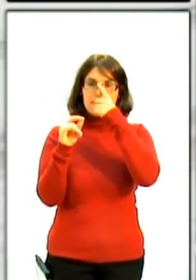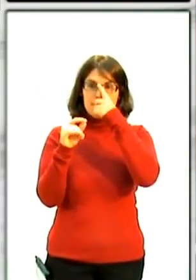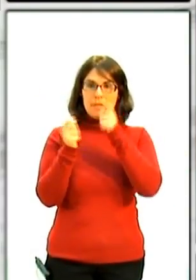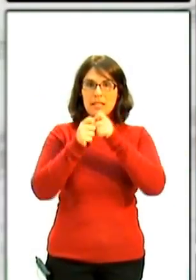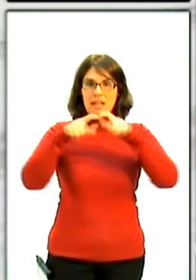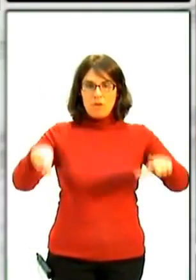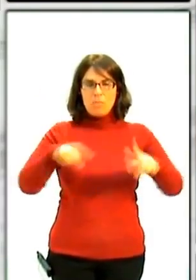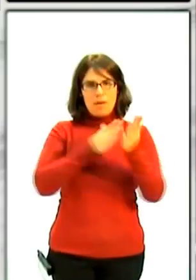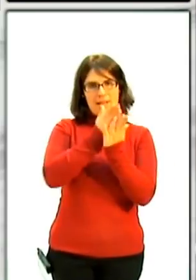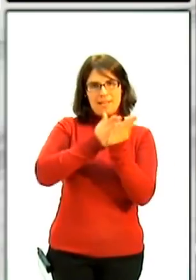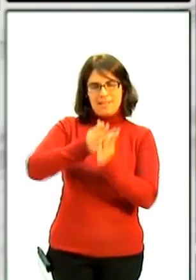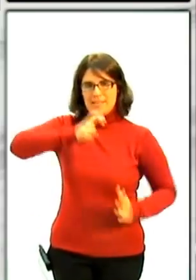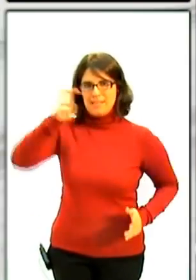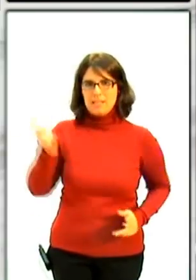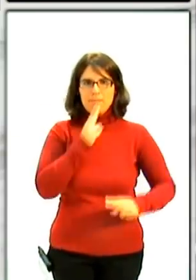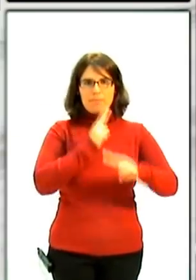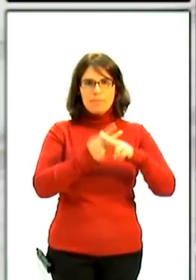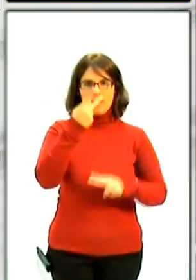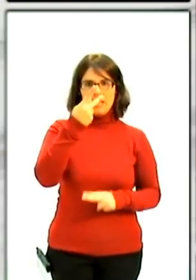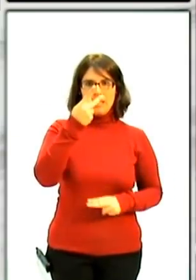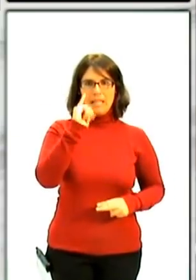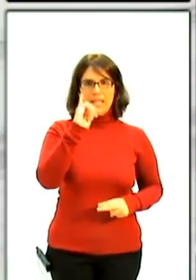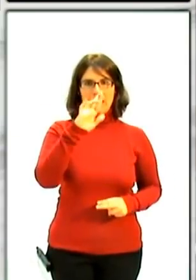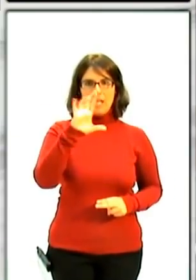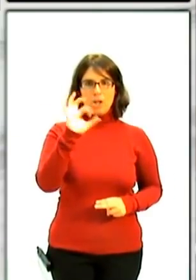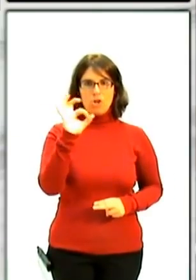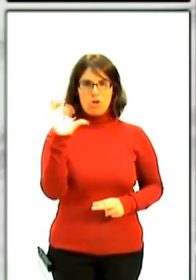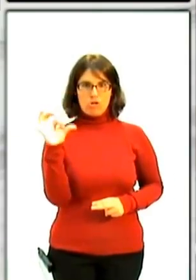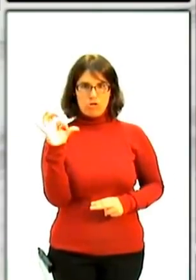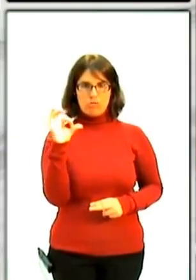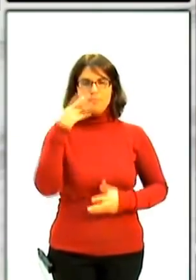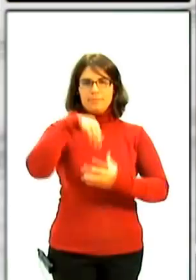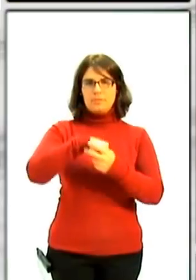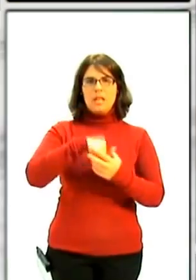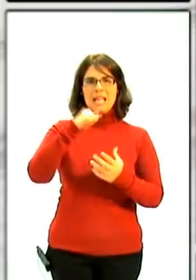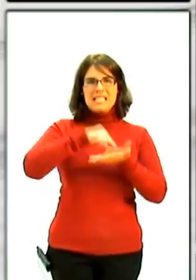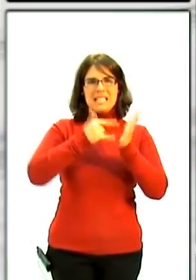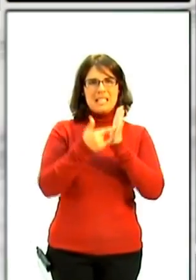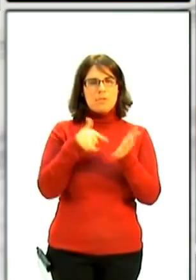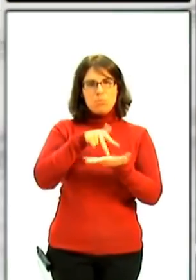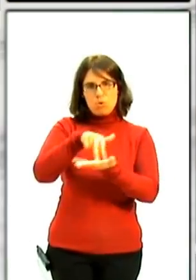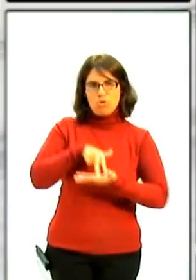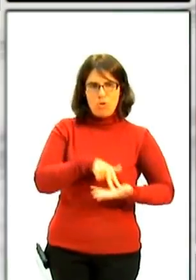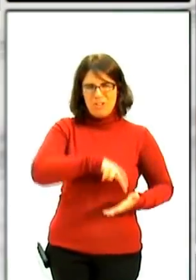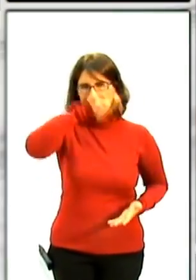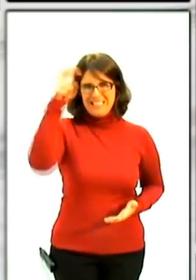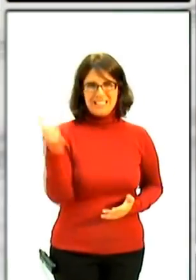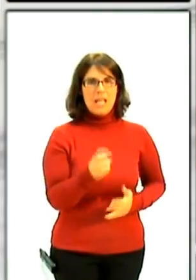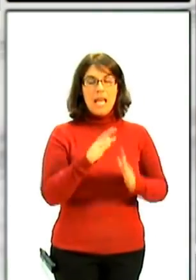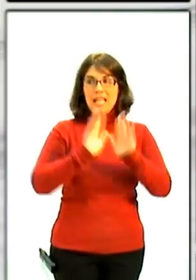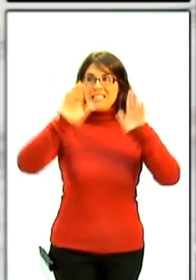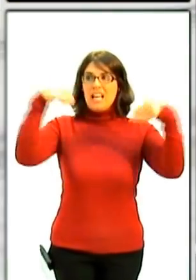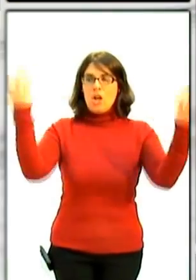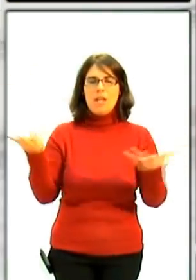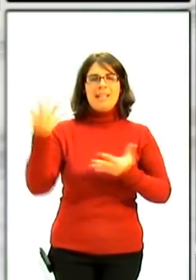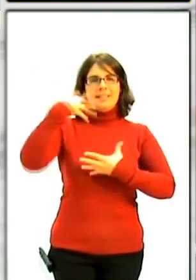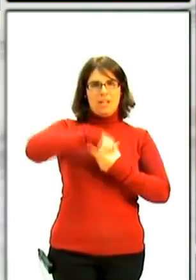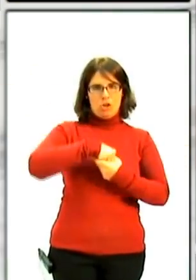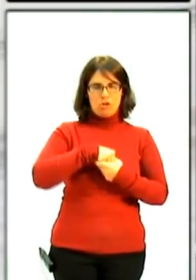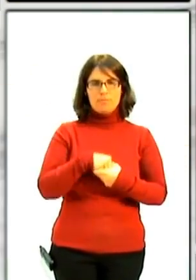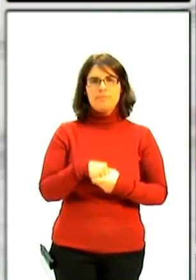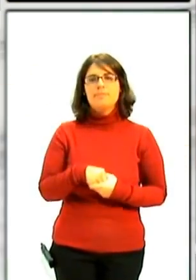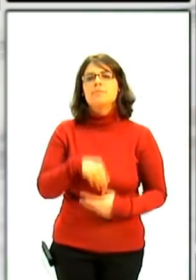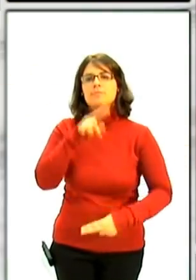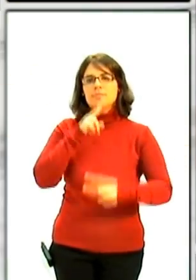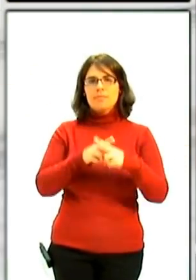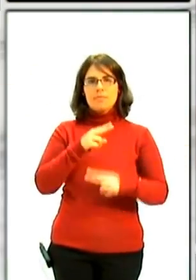es multimodal, que se llama Kiros, que integra todo tipo de sistemas de posición, tanto en exteriores como en interiores, en lo que se